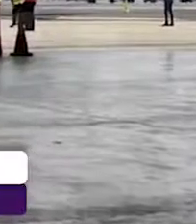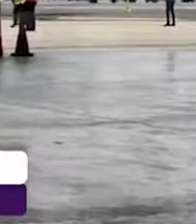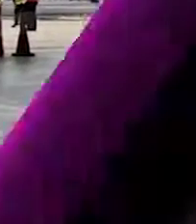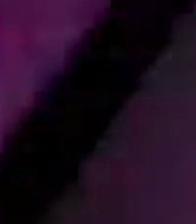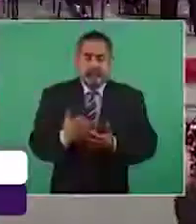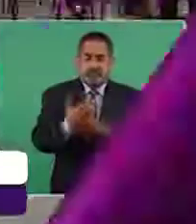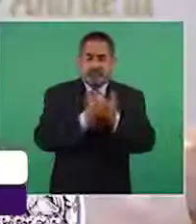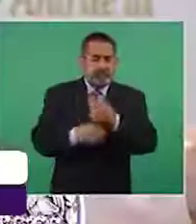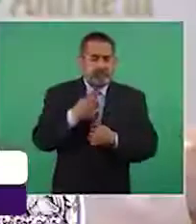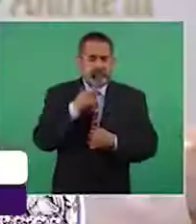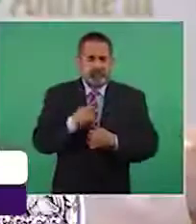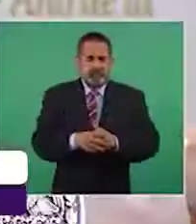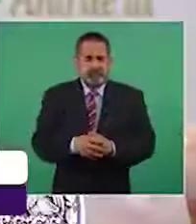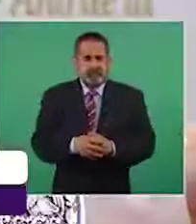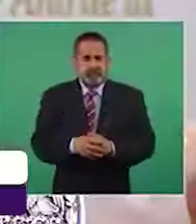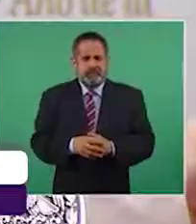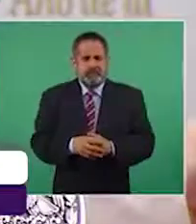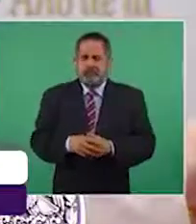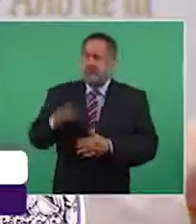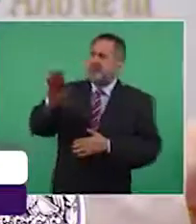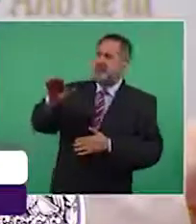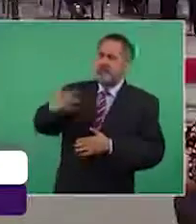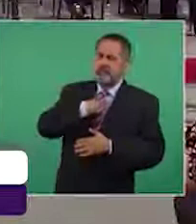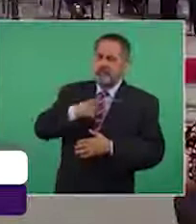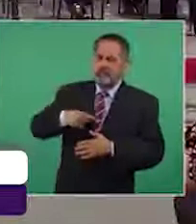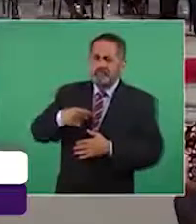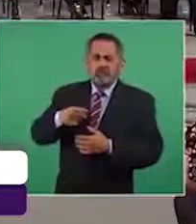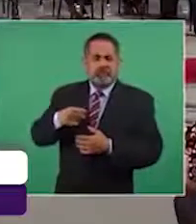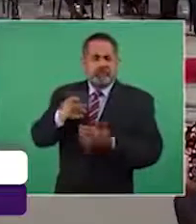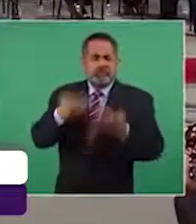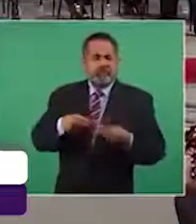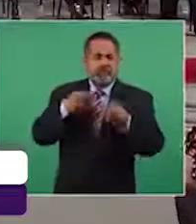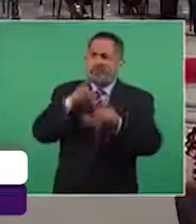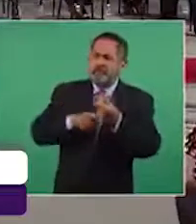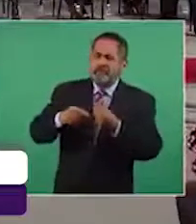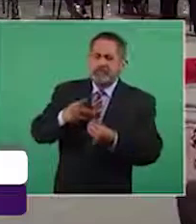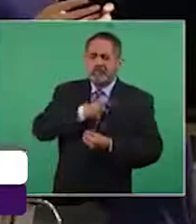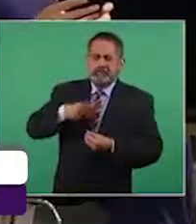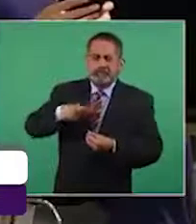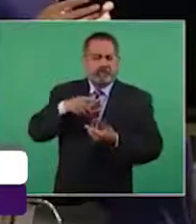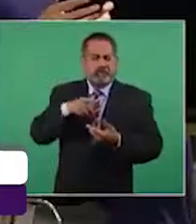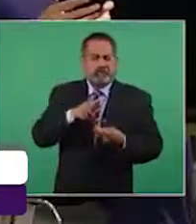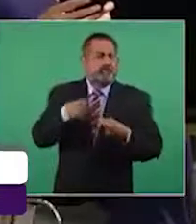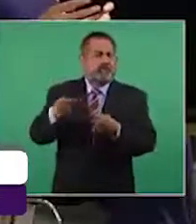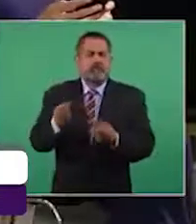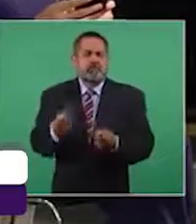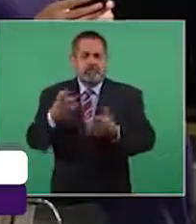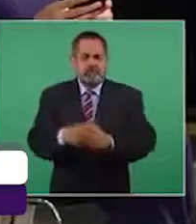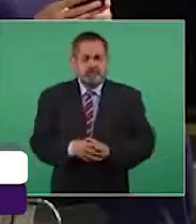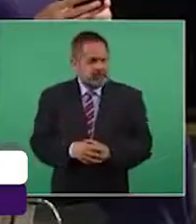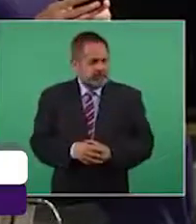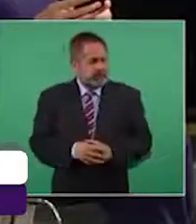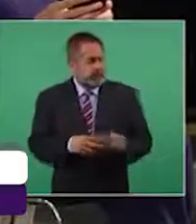Marcelo Ebrard. La refinería Deer Park tiene una deuda de 980 millones de dólares, reconoce Pemex. La